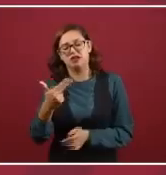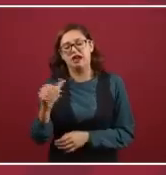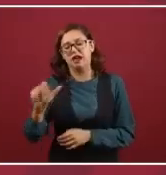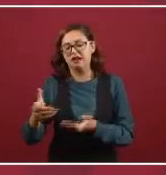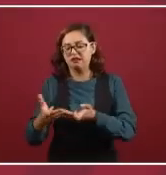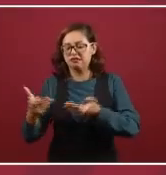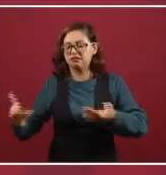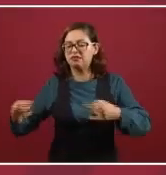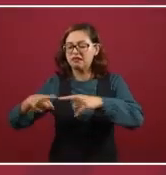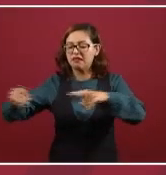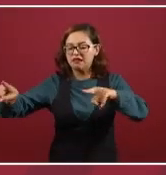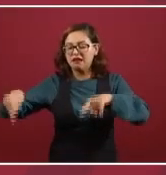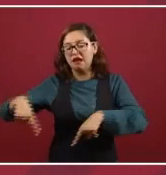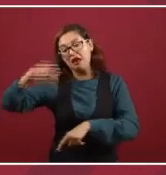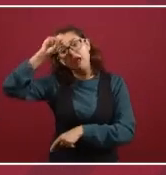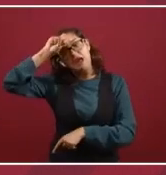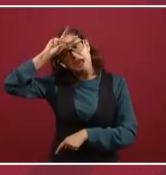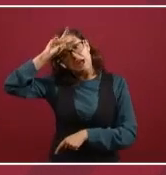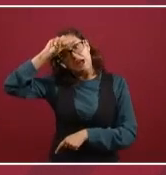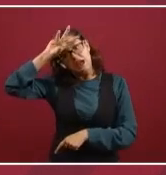explotación minera